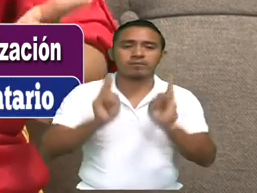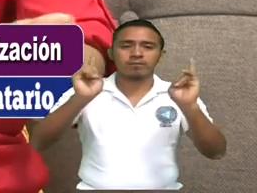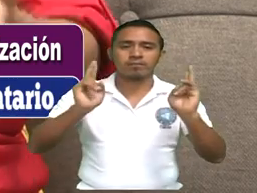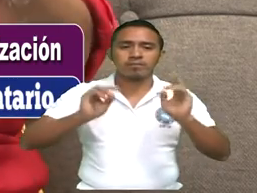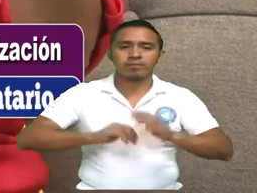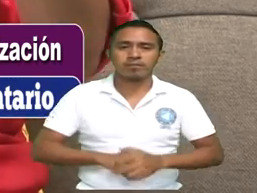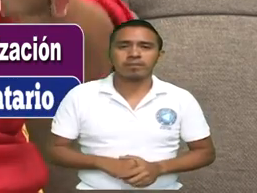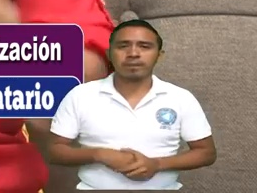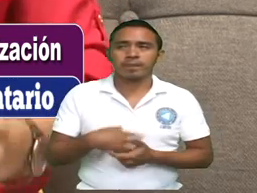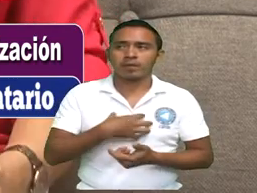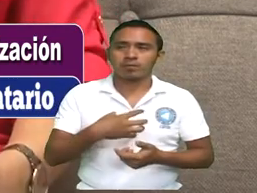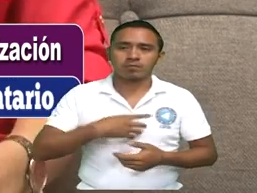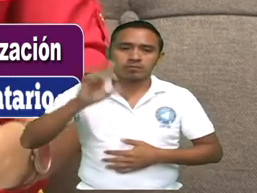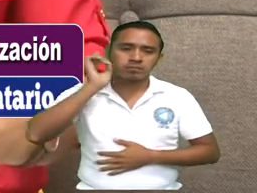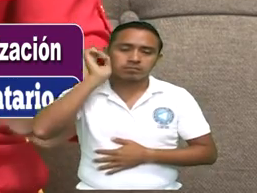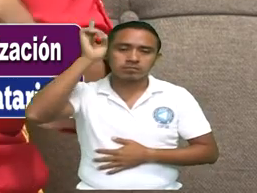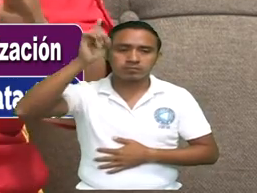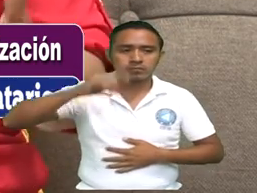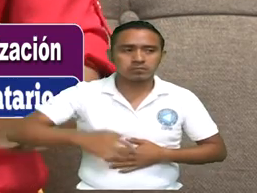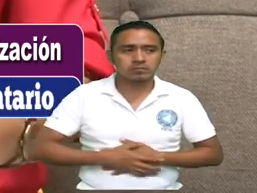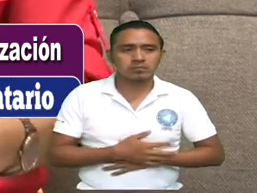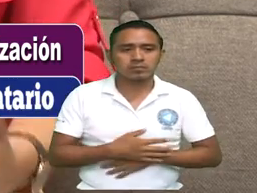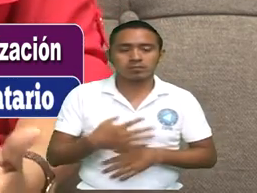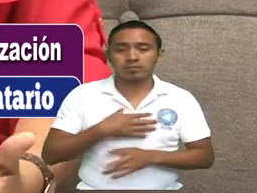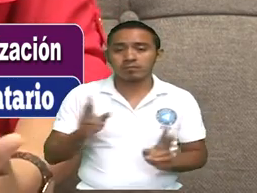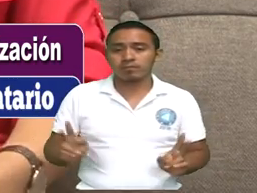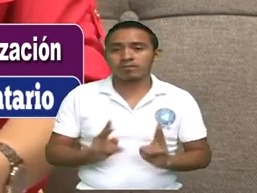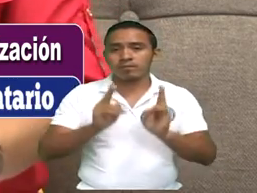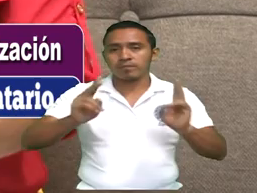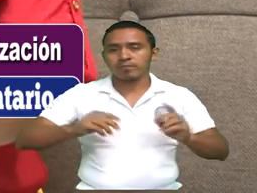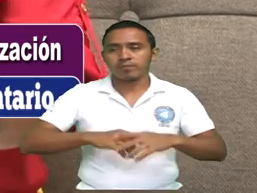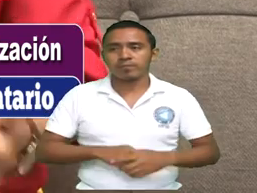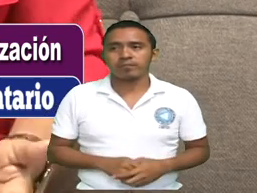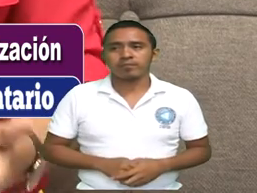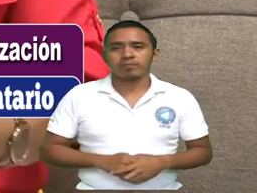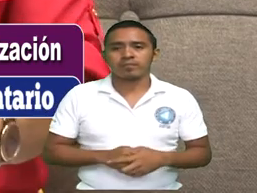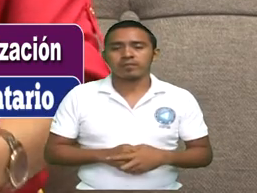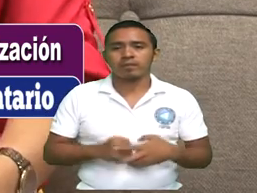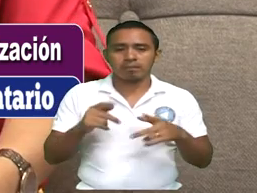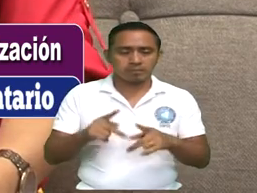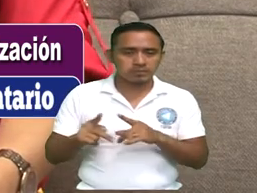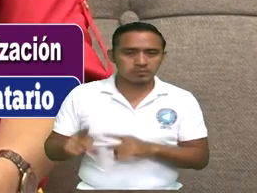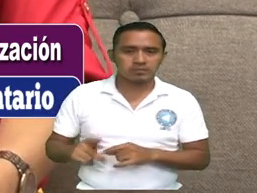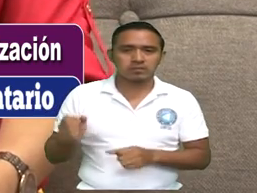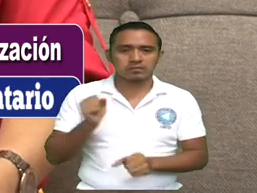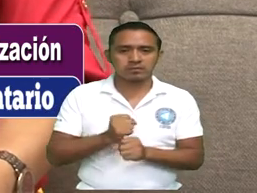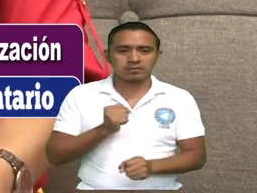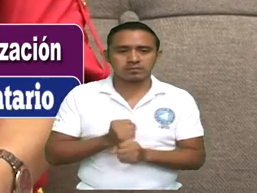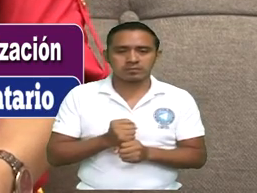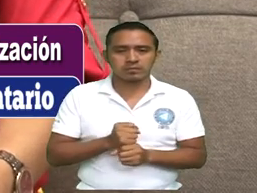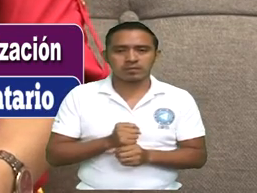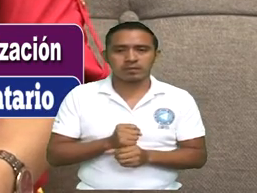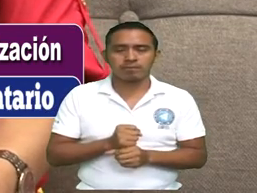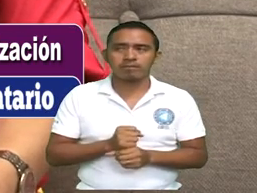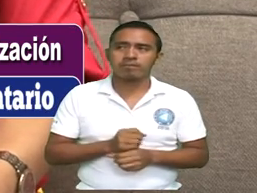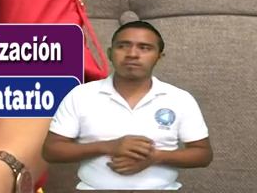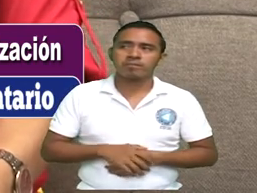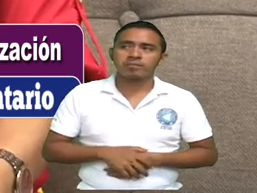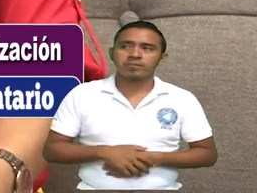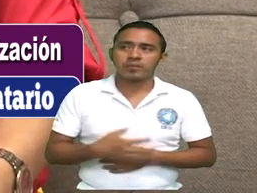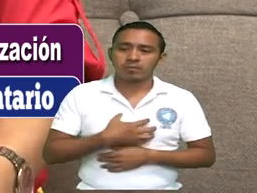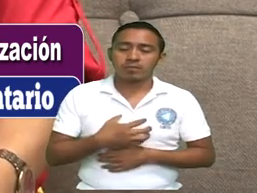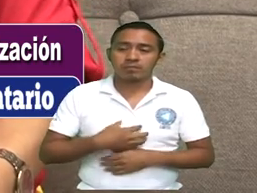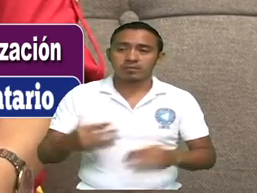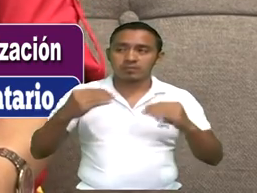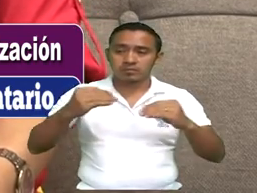y desarrollarse, pues, tanto en su vida laboral como en su vida personal. Entonces, se trata de una